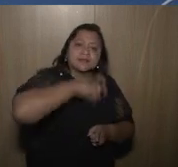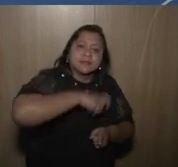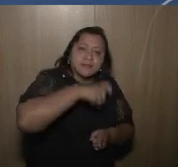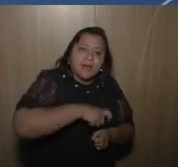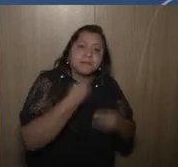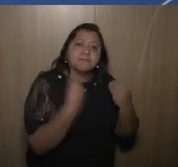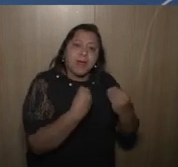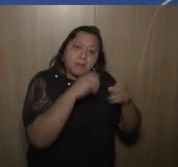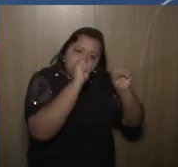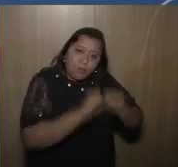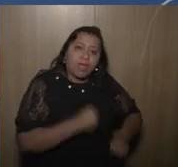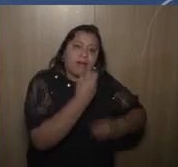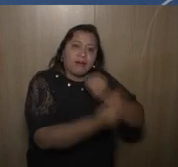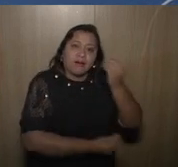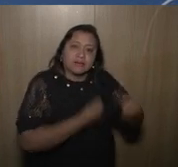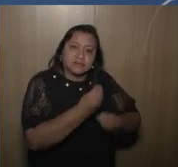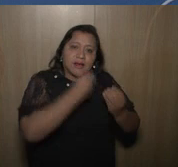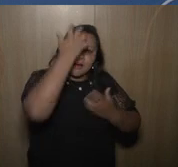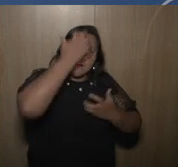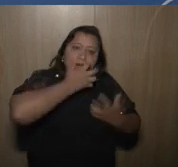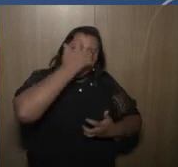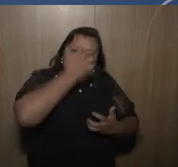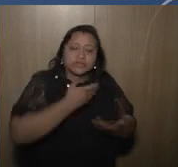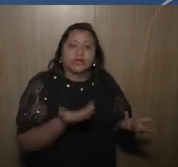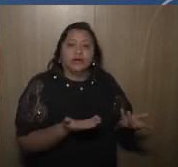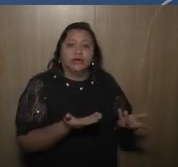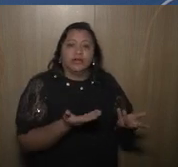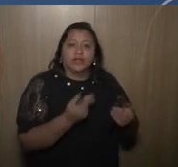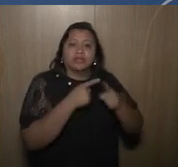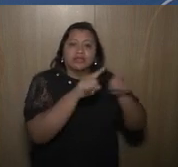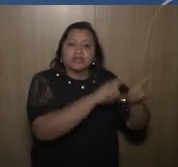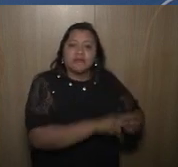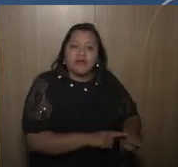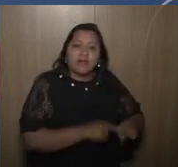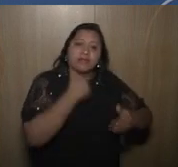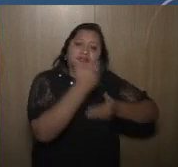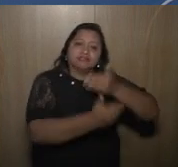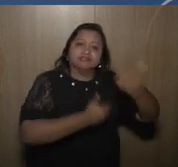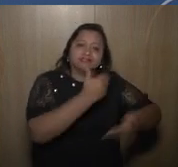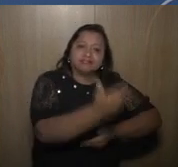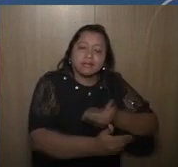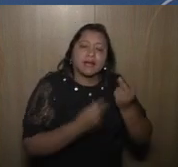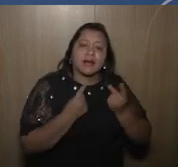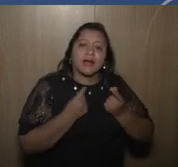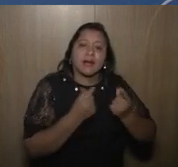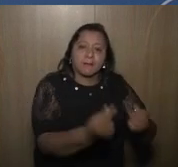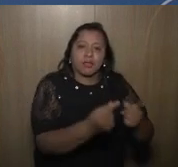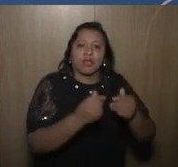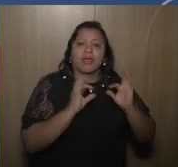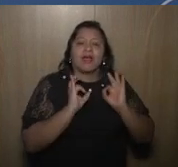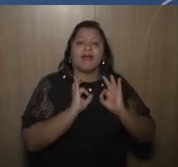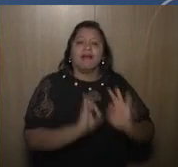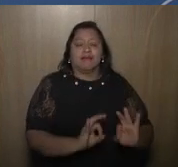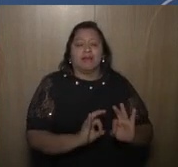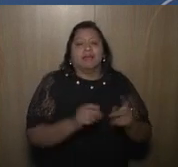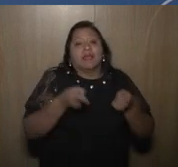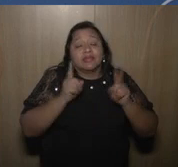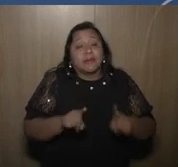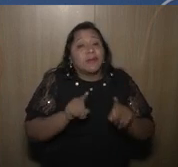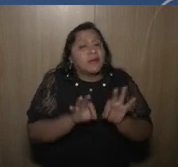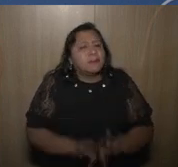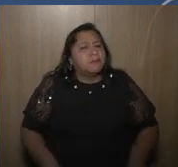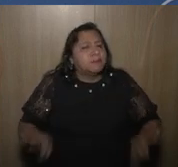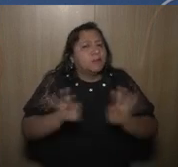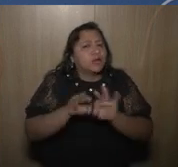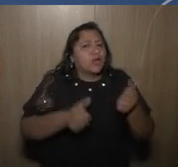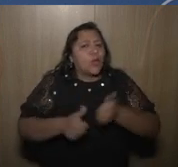que se pueda realizar la evaluación de los diferentes trámites de aseguramiento de la calidad. Y también parte necesariamente por